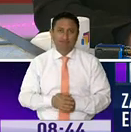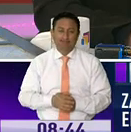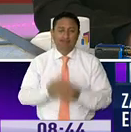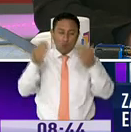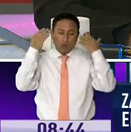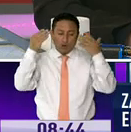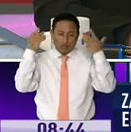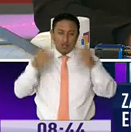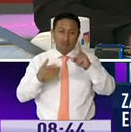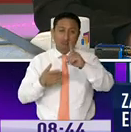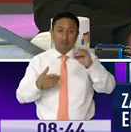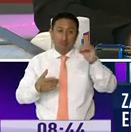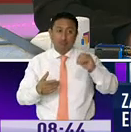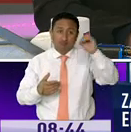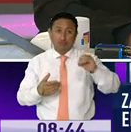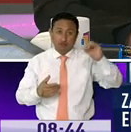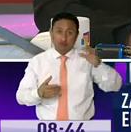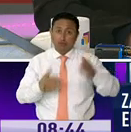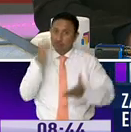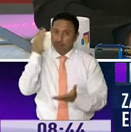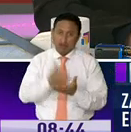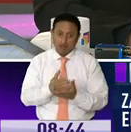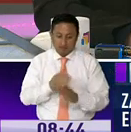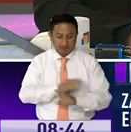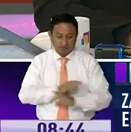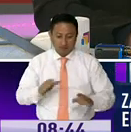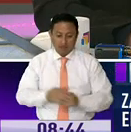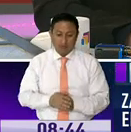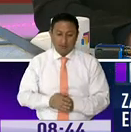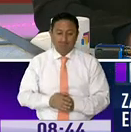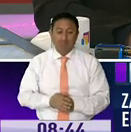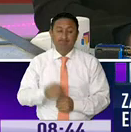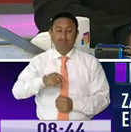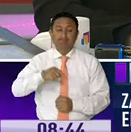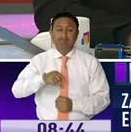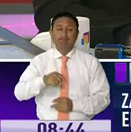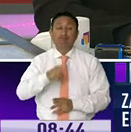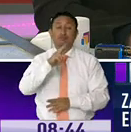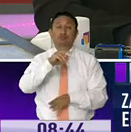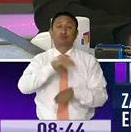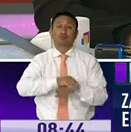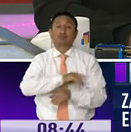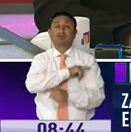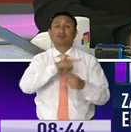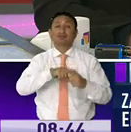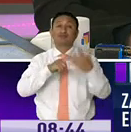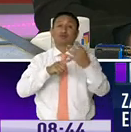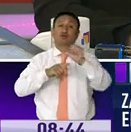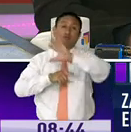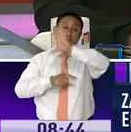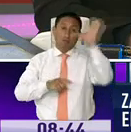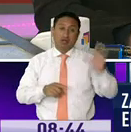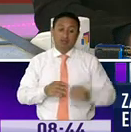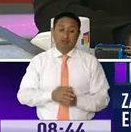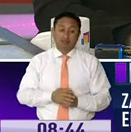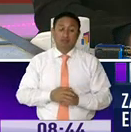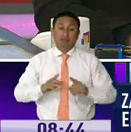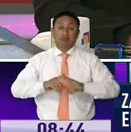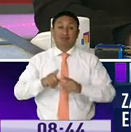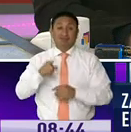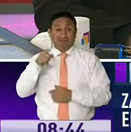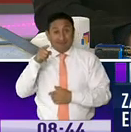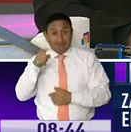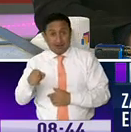estar al 100% en el horario del toque de queda, porque obviamente se ha ampliado desde las 2 de la tarde hasta las 5, pero es quizás ahí donde